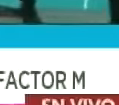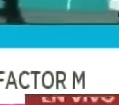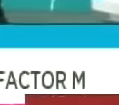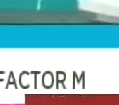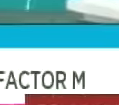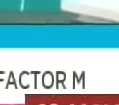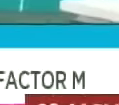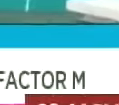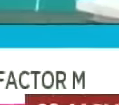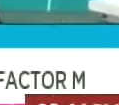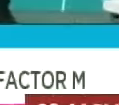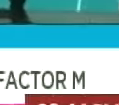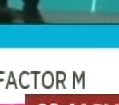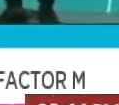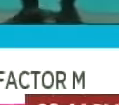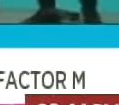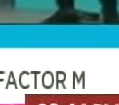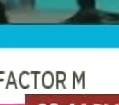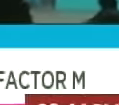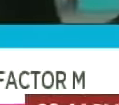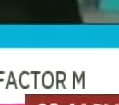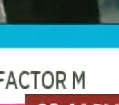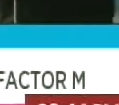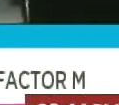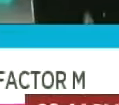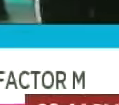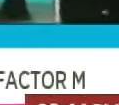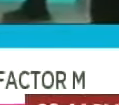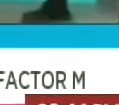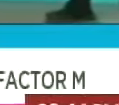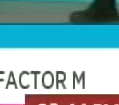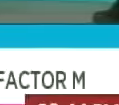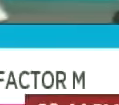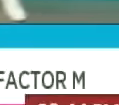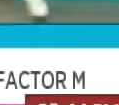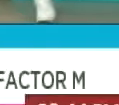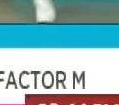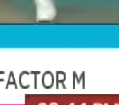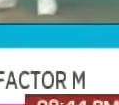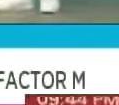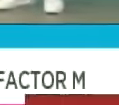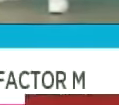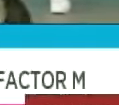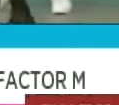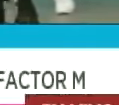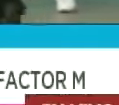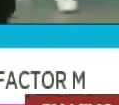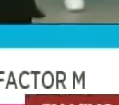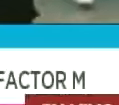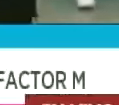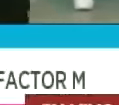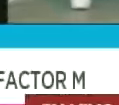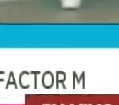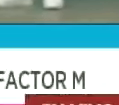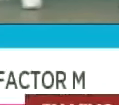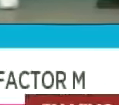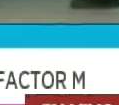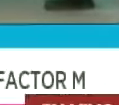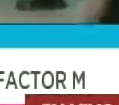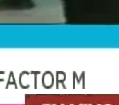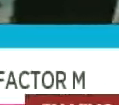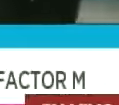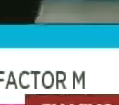quedo yo. Por mi futuro, mi voto es para Nicolás, Nicolás, Nicolás